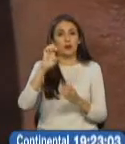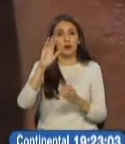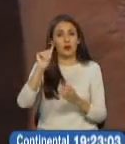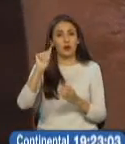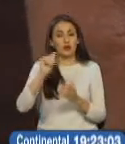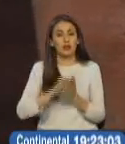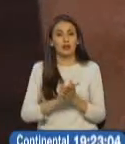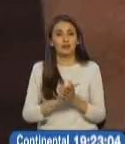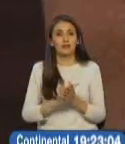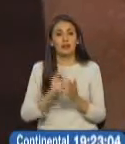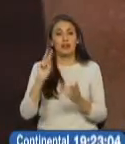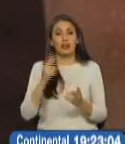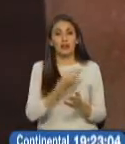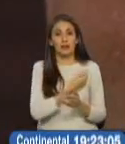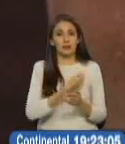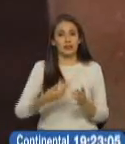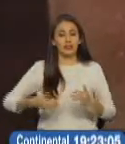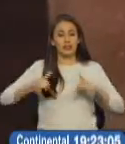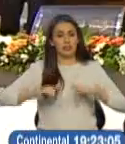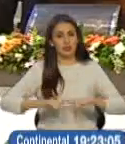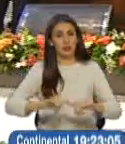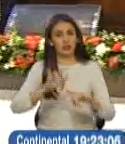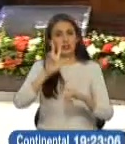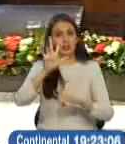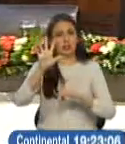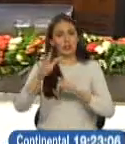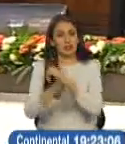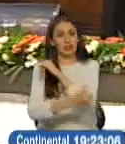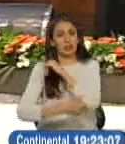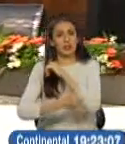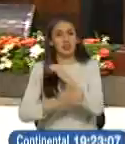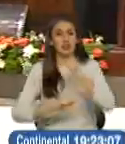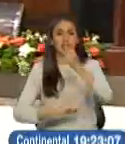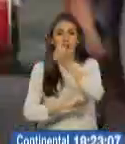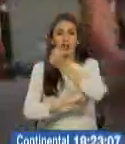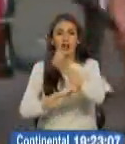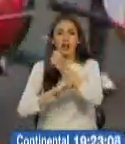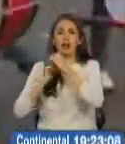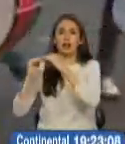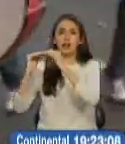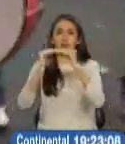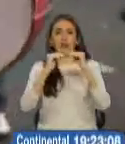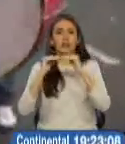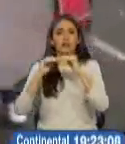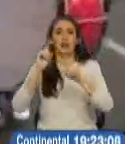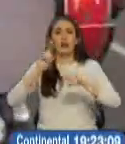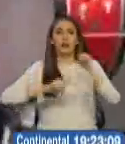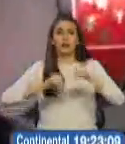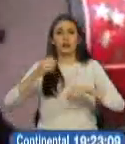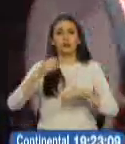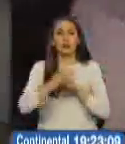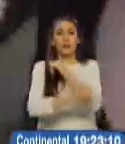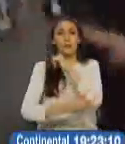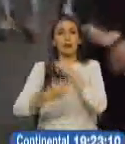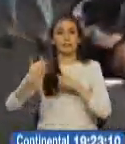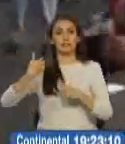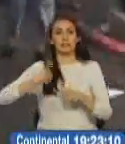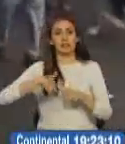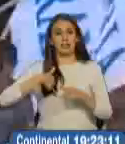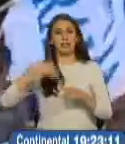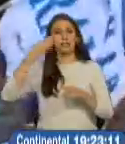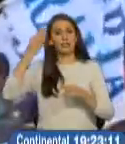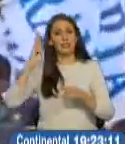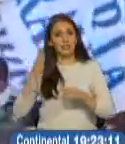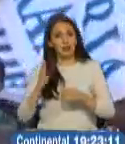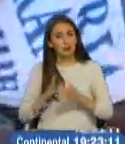cubano aseguró que la continuidad de Alianza País en el poder ha traído un equilibrio en América Latina, pues en países como Argentina y Brasil, las fuerzas de la derecha en